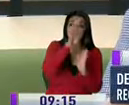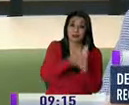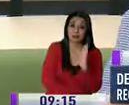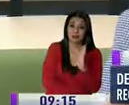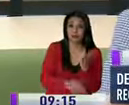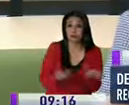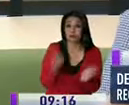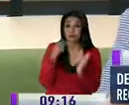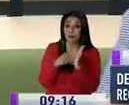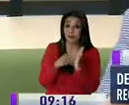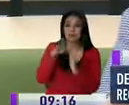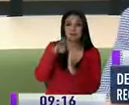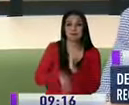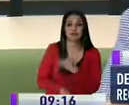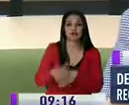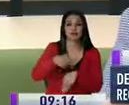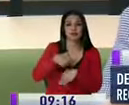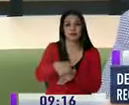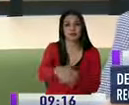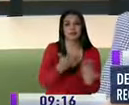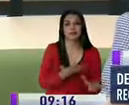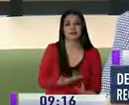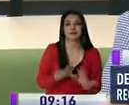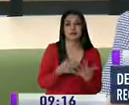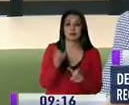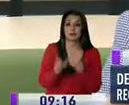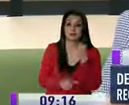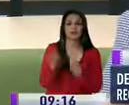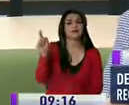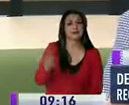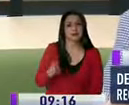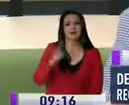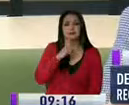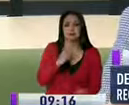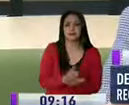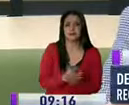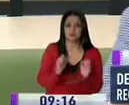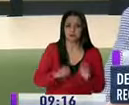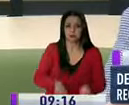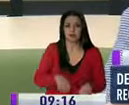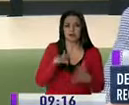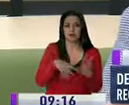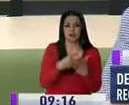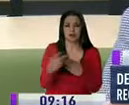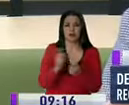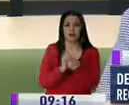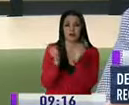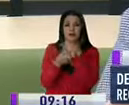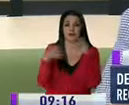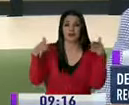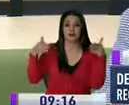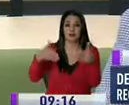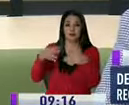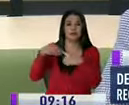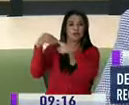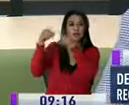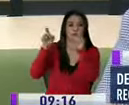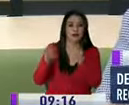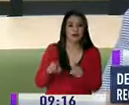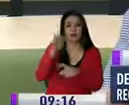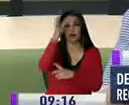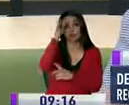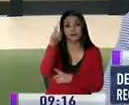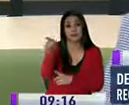que se reduzcan los tiempos de espera para los pacientes que realmente corresponde una atención de un